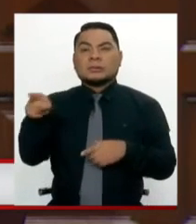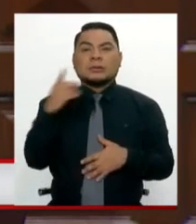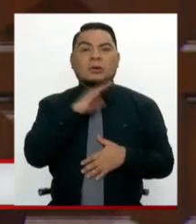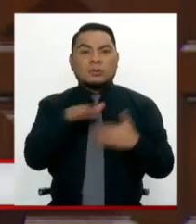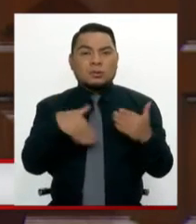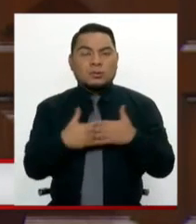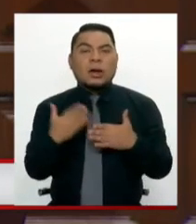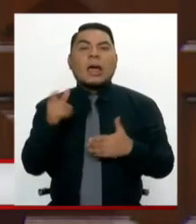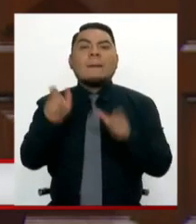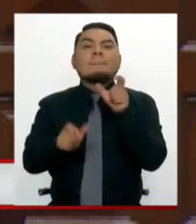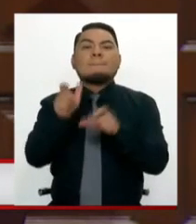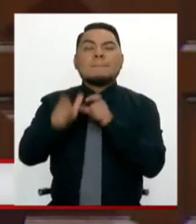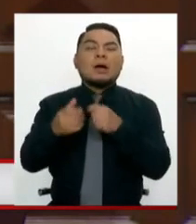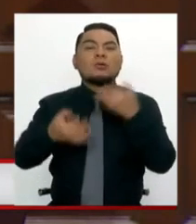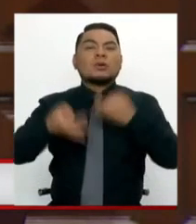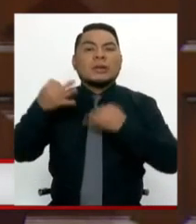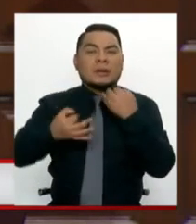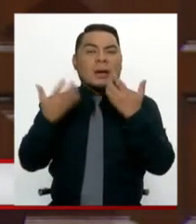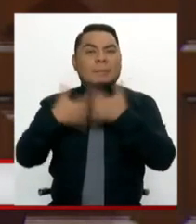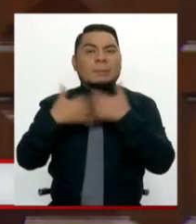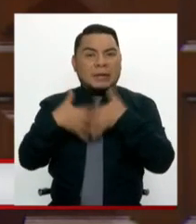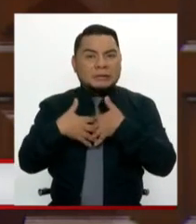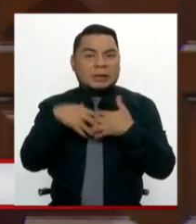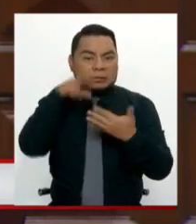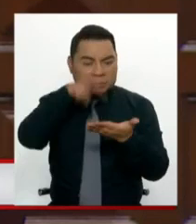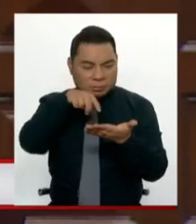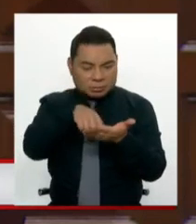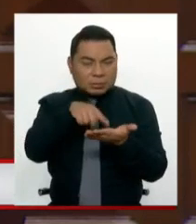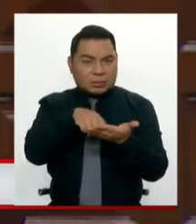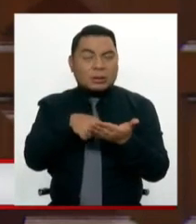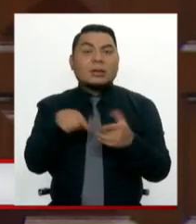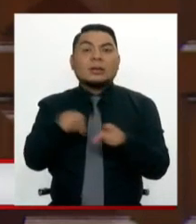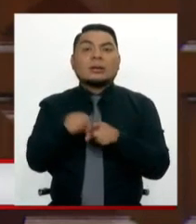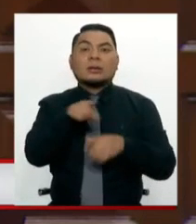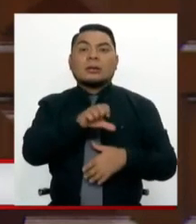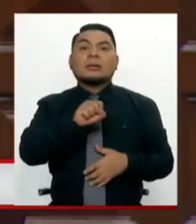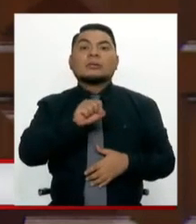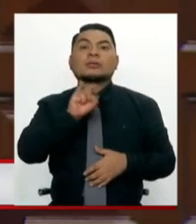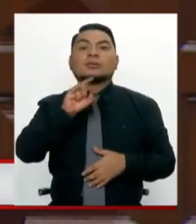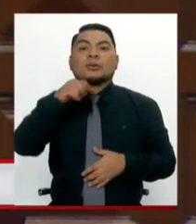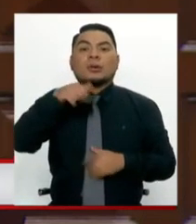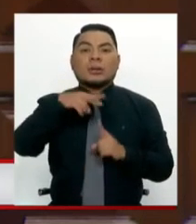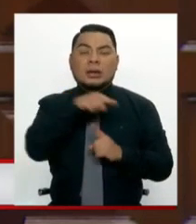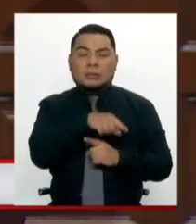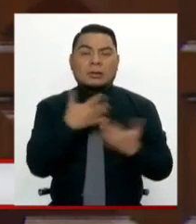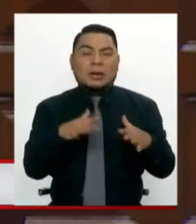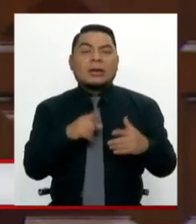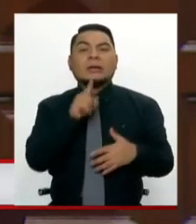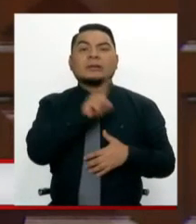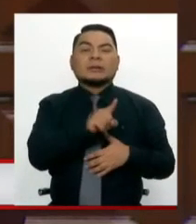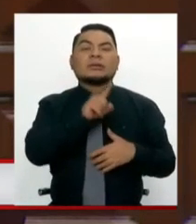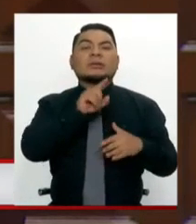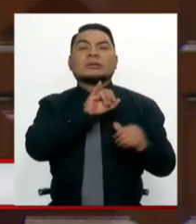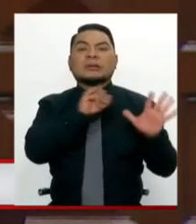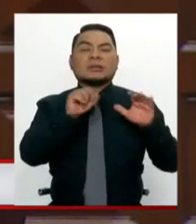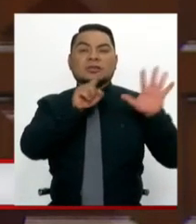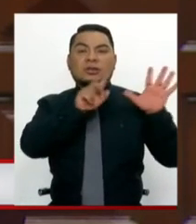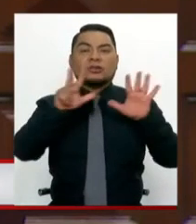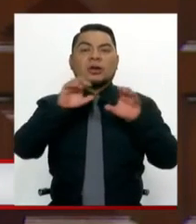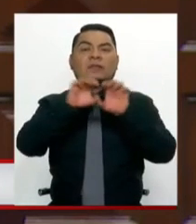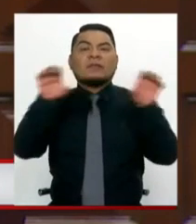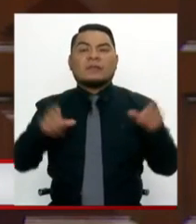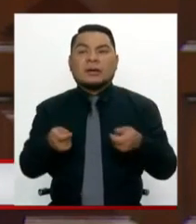directorio de personas jurídicas. De otro lado, SUNAR ha otorgado 618.500